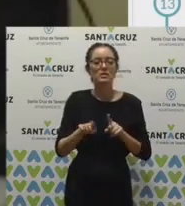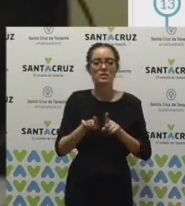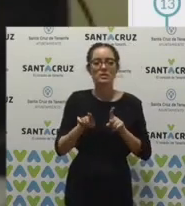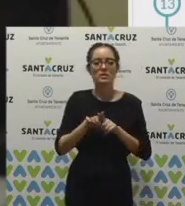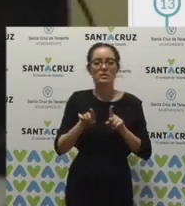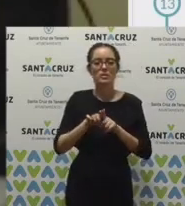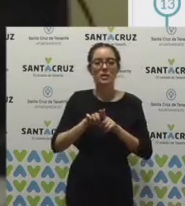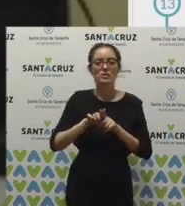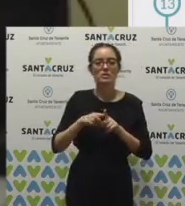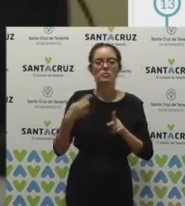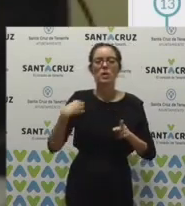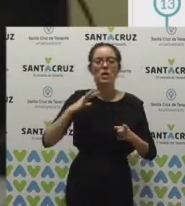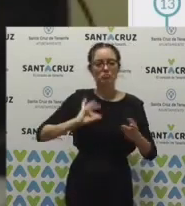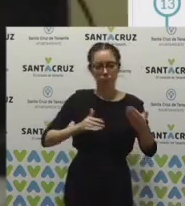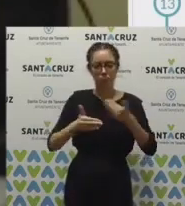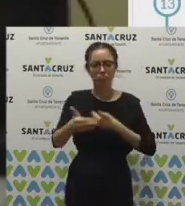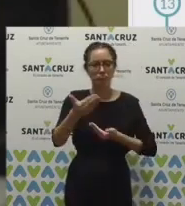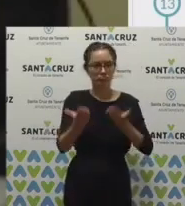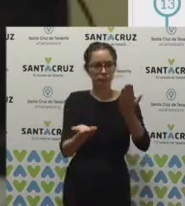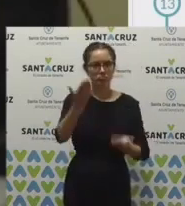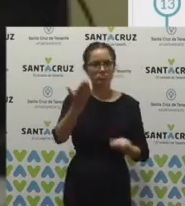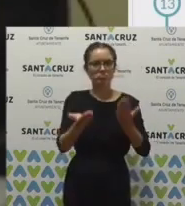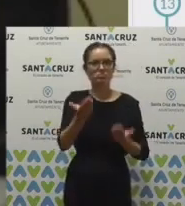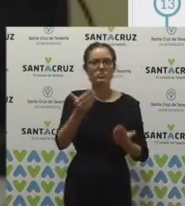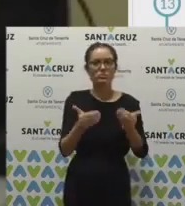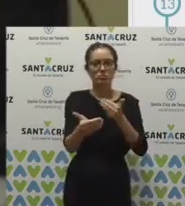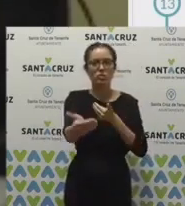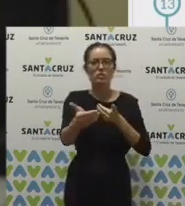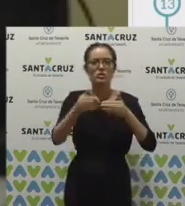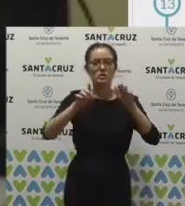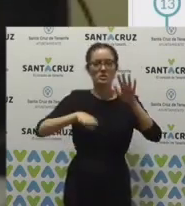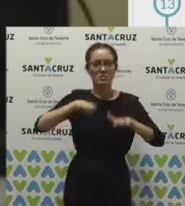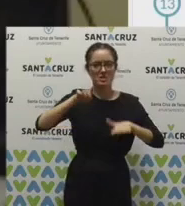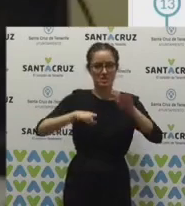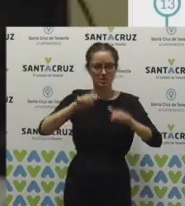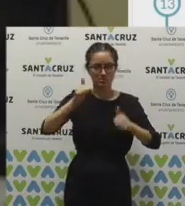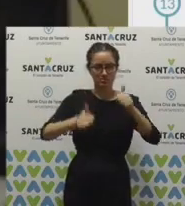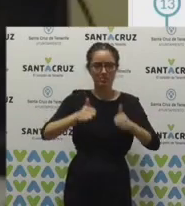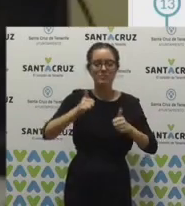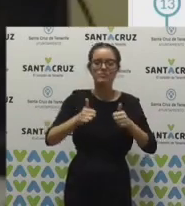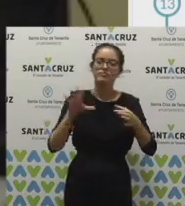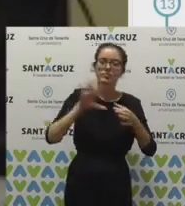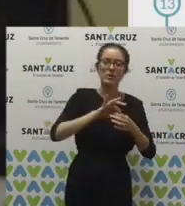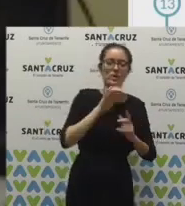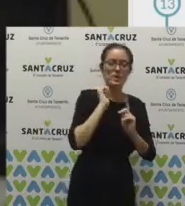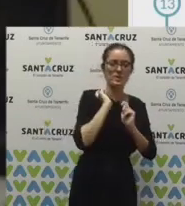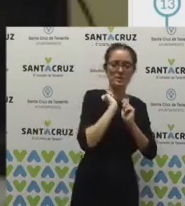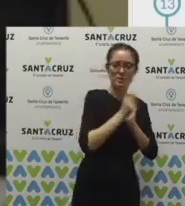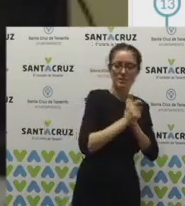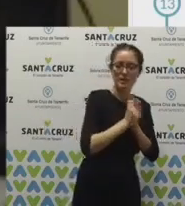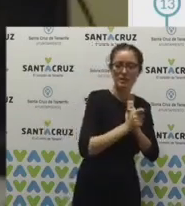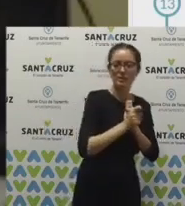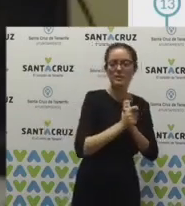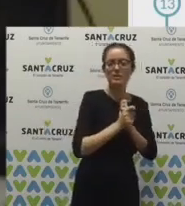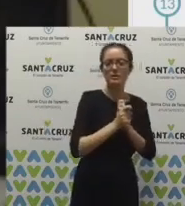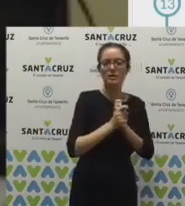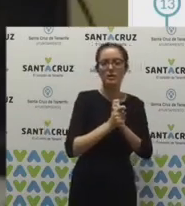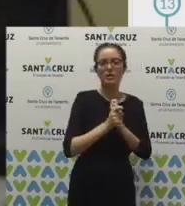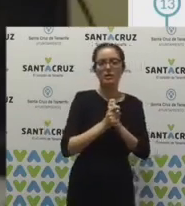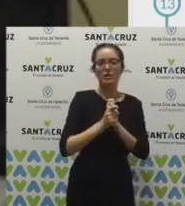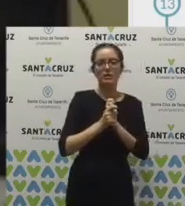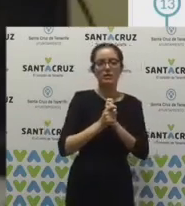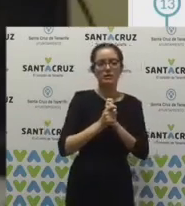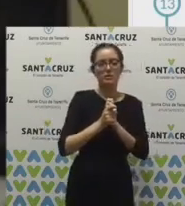los próximos seis meses asegurando la mención expresa a la pesca a la acta cual a cualquier cultura